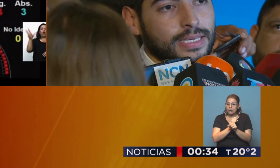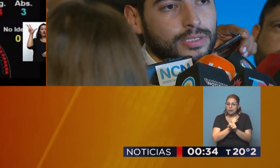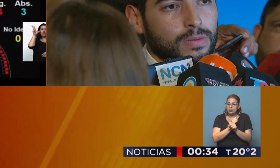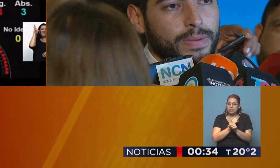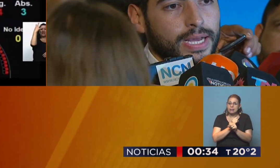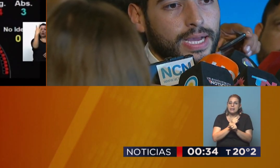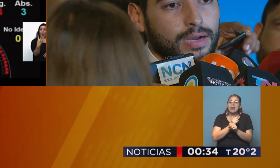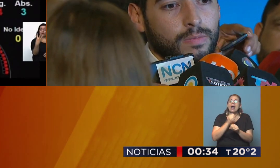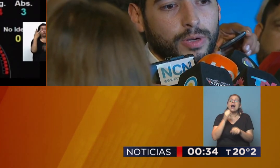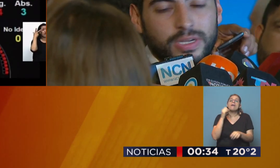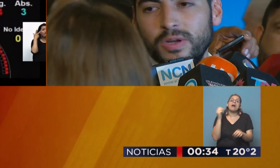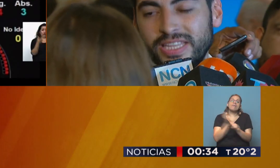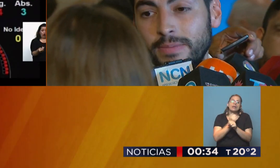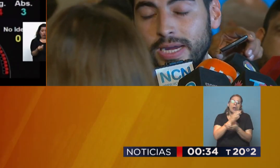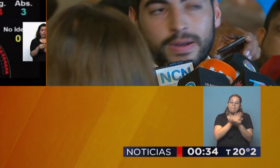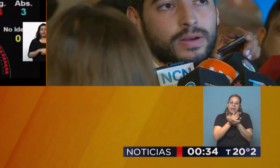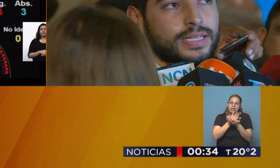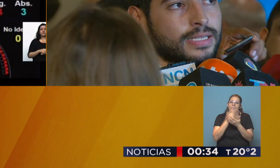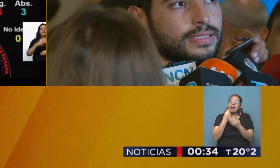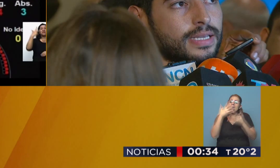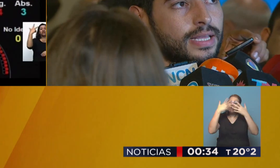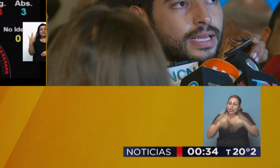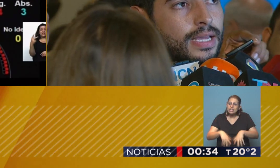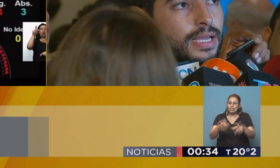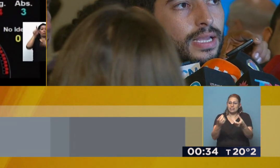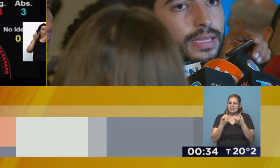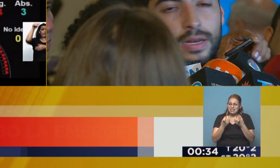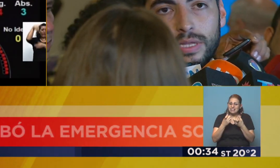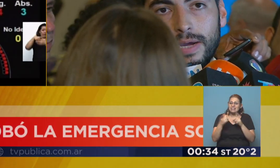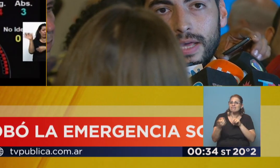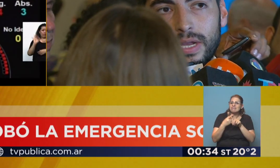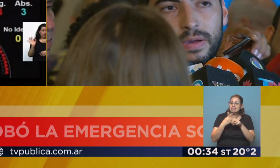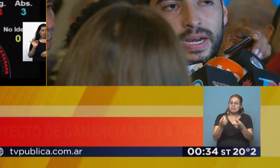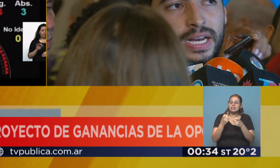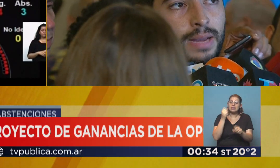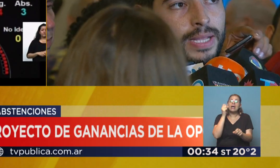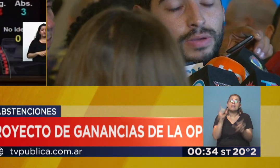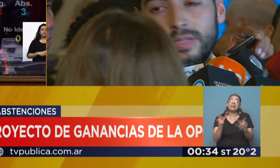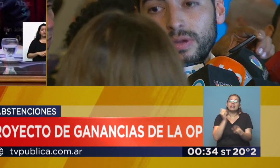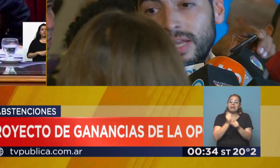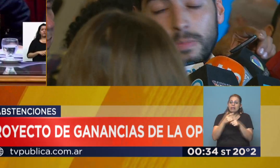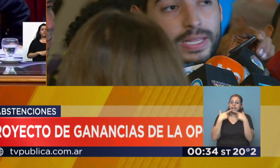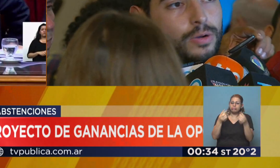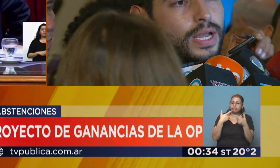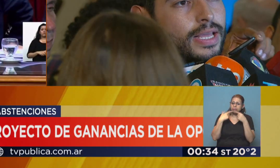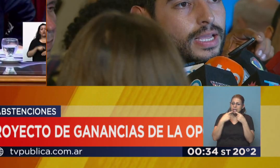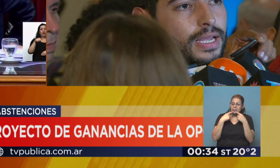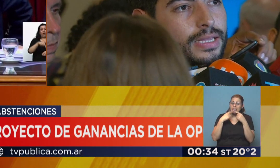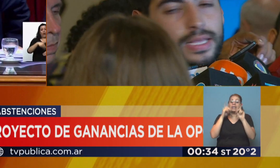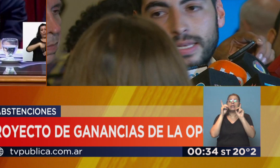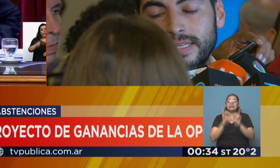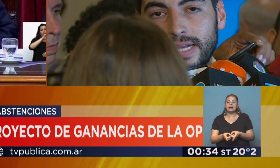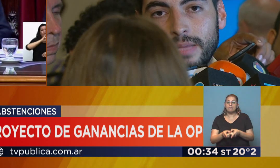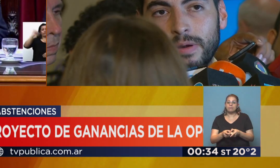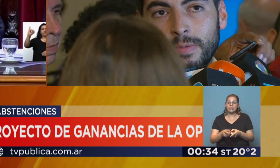media sanción para un proyecto que tiene más que ver con esta necesidad de los trabajadores que vienen reclamando esto, y en lo particular